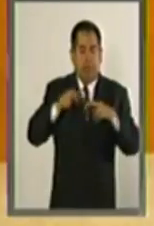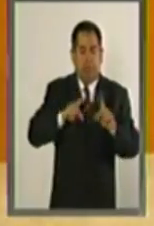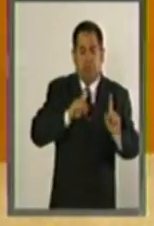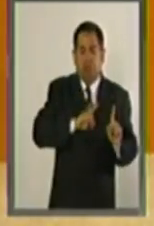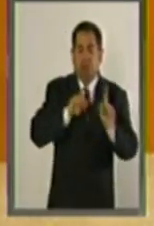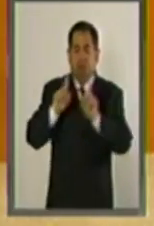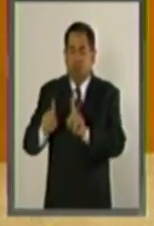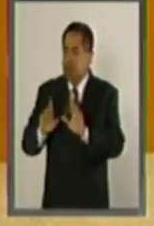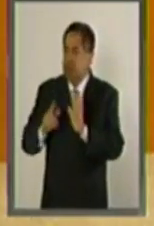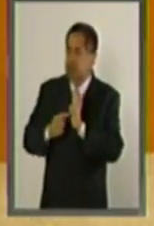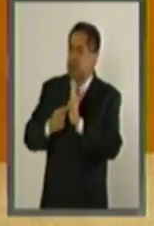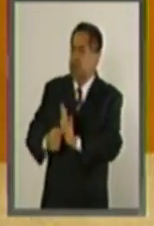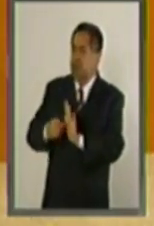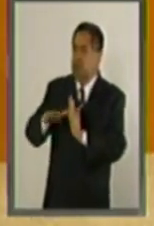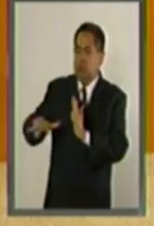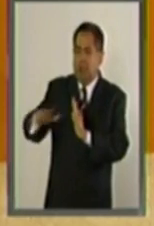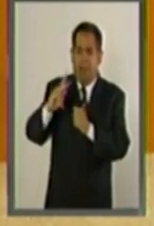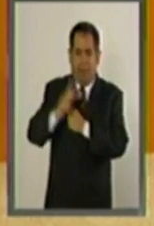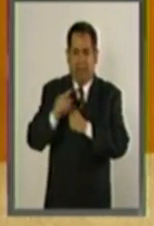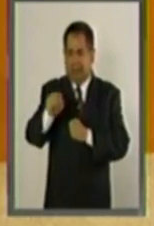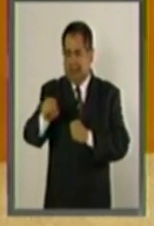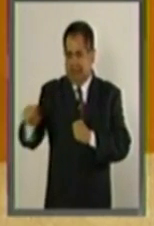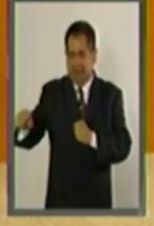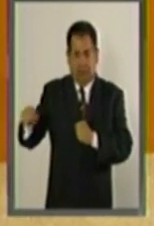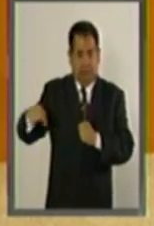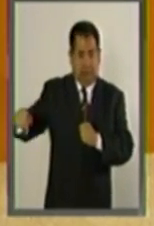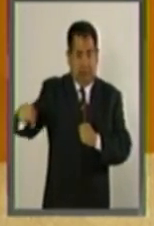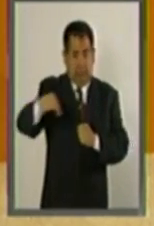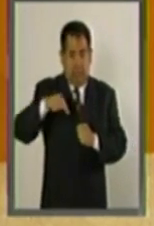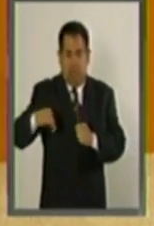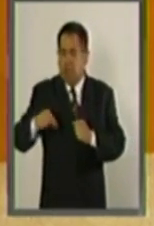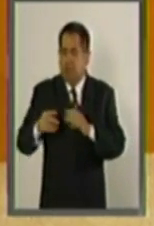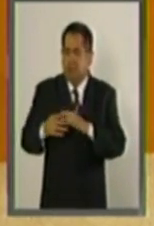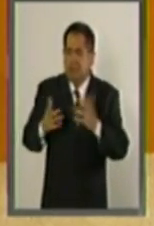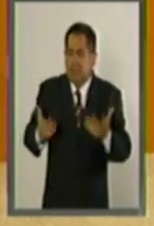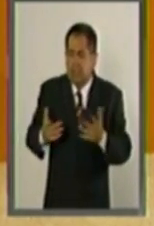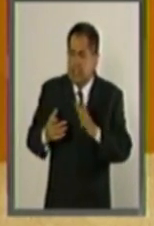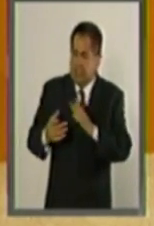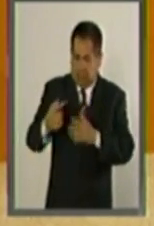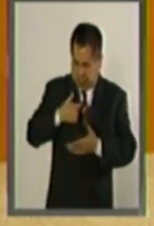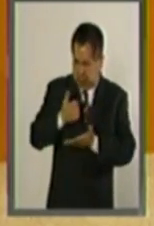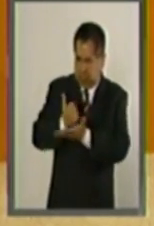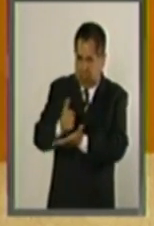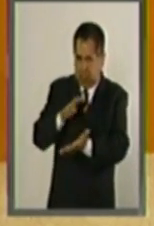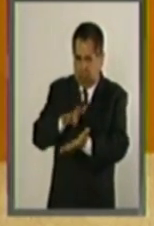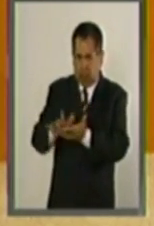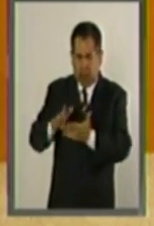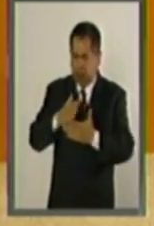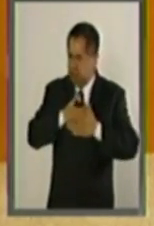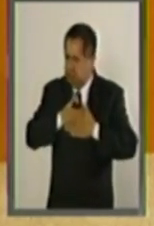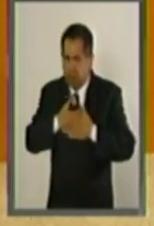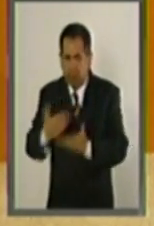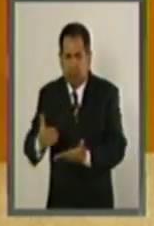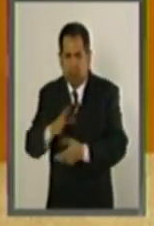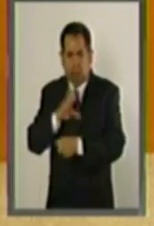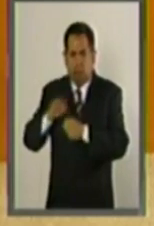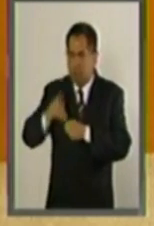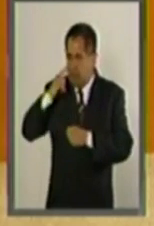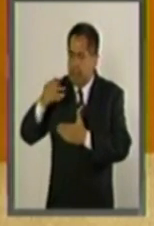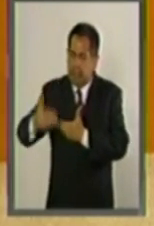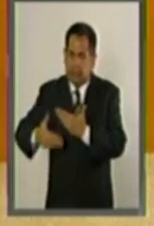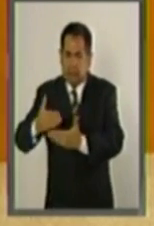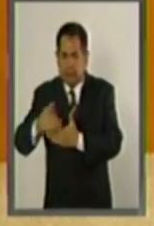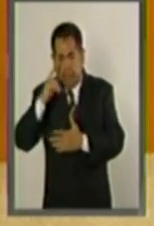para países como Bosnia y Herzegovina, Montenegro y Macedonia un aliado en el complejo proceso